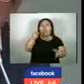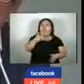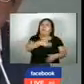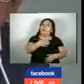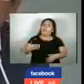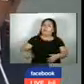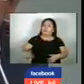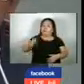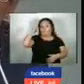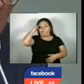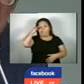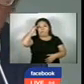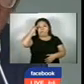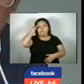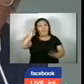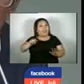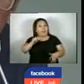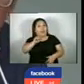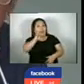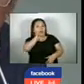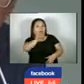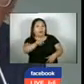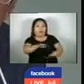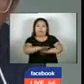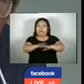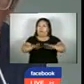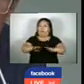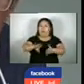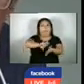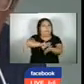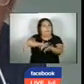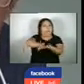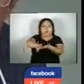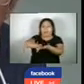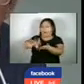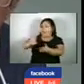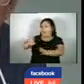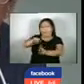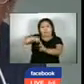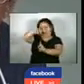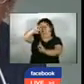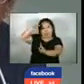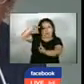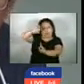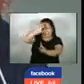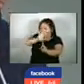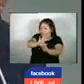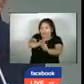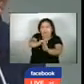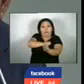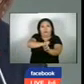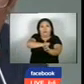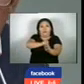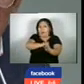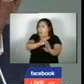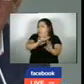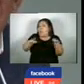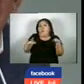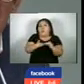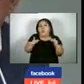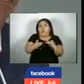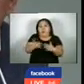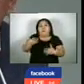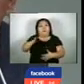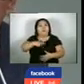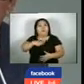presidente fue esa, fue poner un salario que correspondiera al desempeño de la responsabilidad, que es el mismo salario